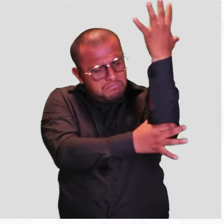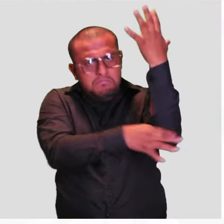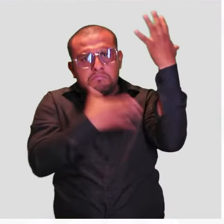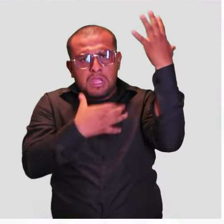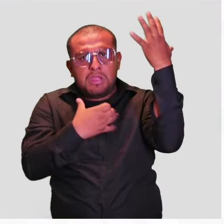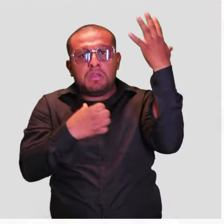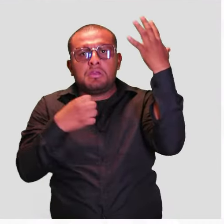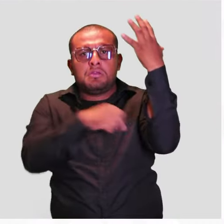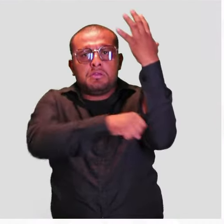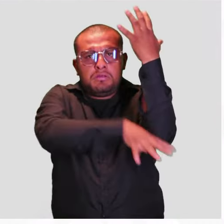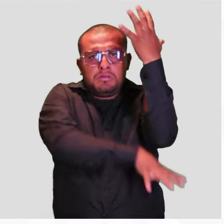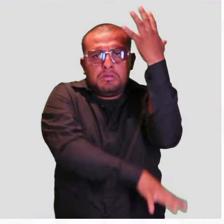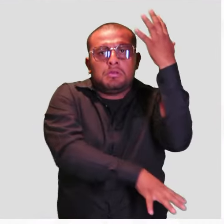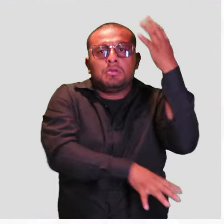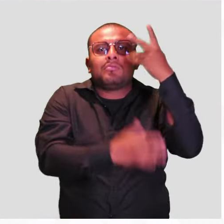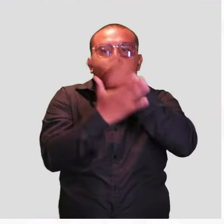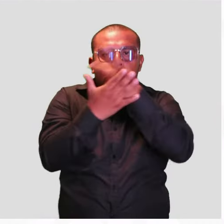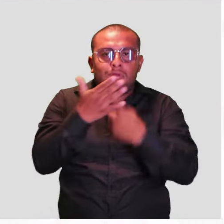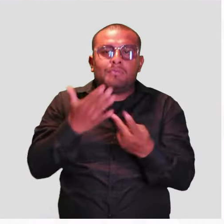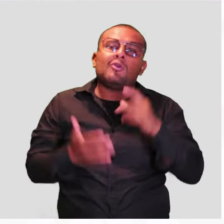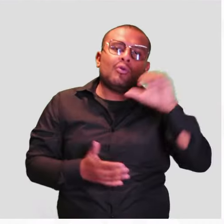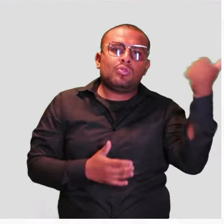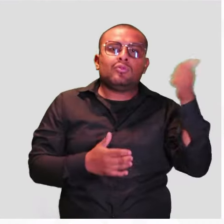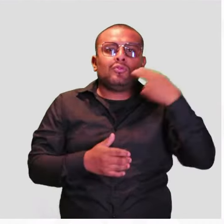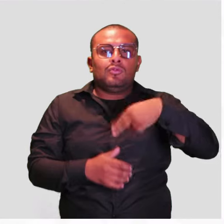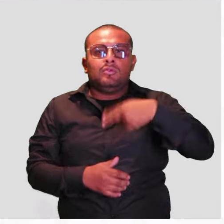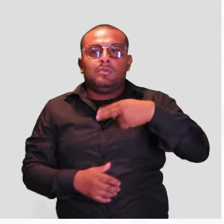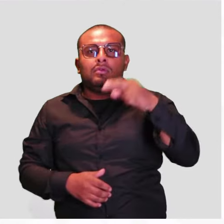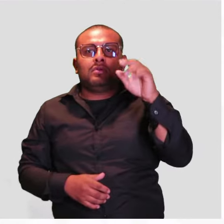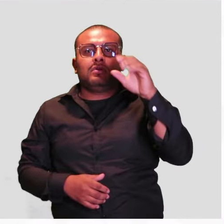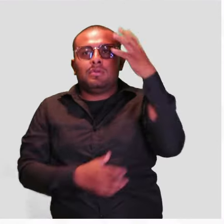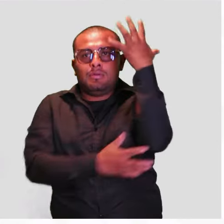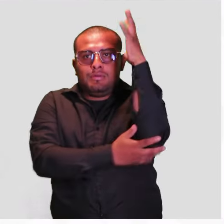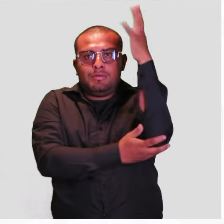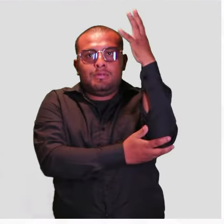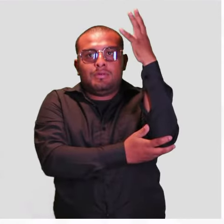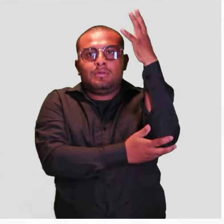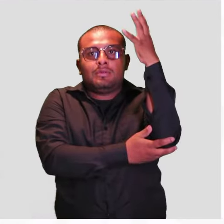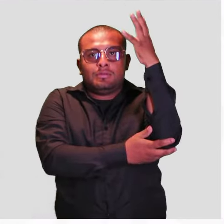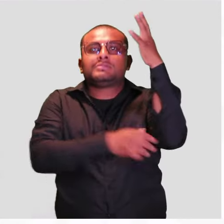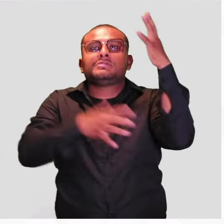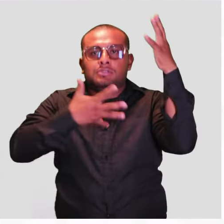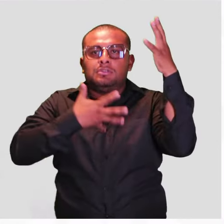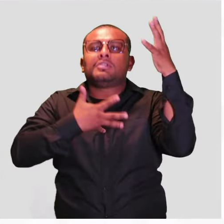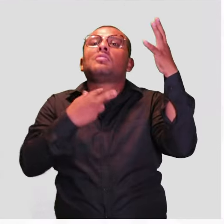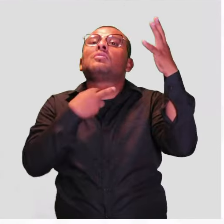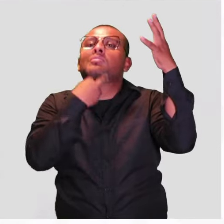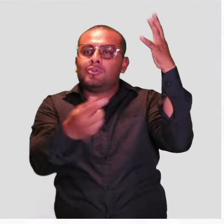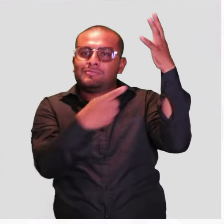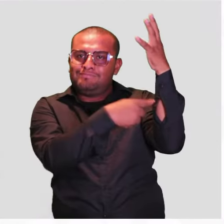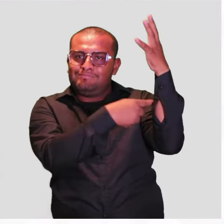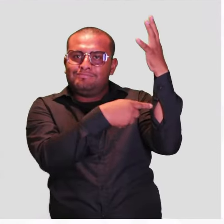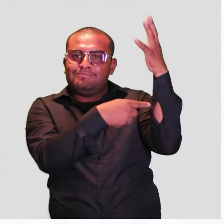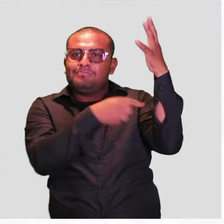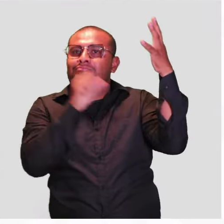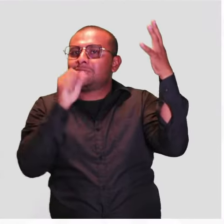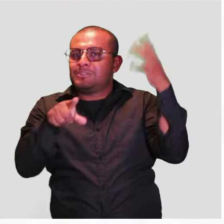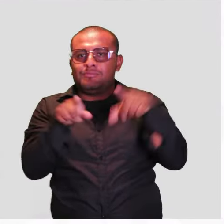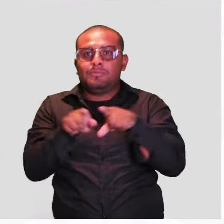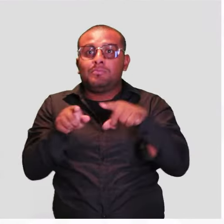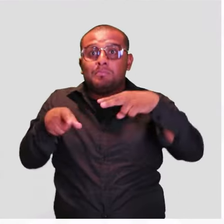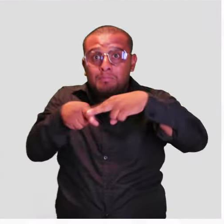Árboles También Tienen Voz, para el cuidado de los árboles existentes en las zonas turbadas y la reforestación de parques en los que